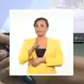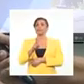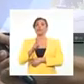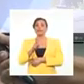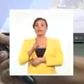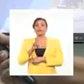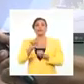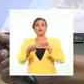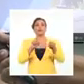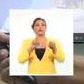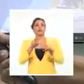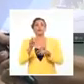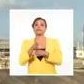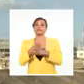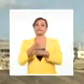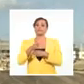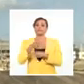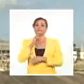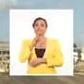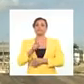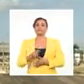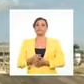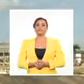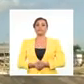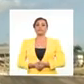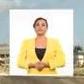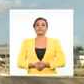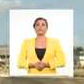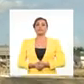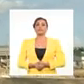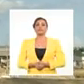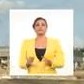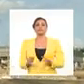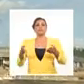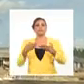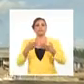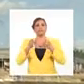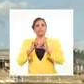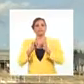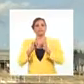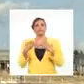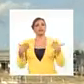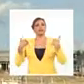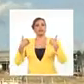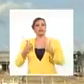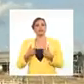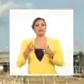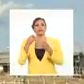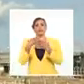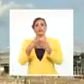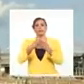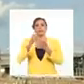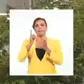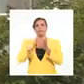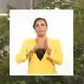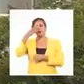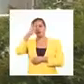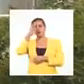de obtener por el país. Al cierre de este reporte, directivos de la Unión Cuba